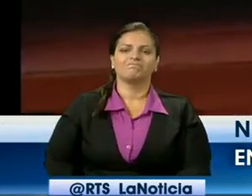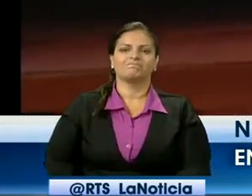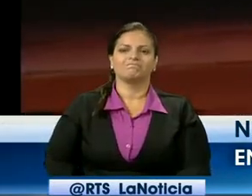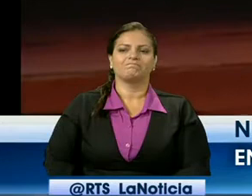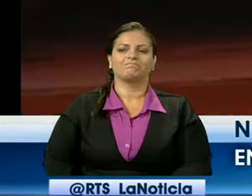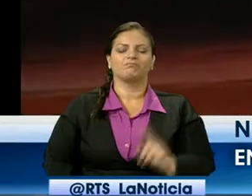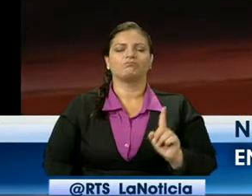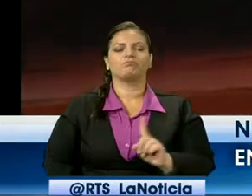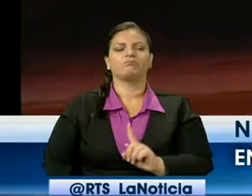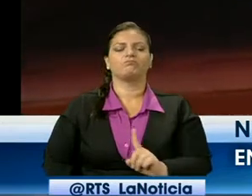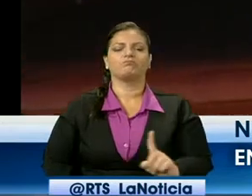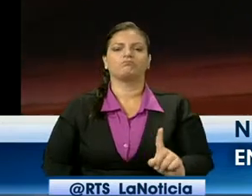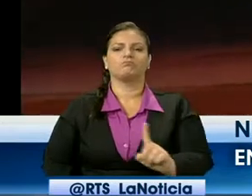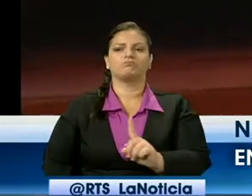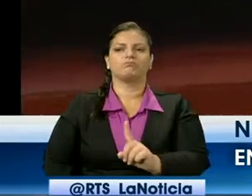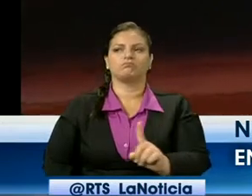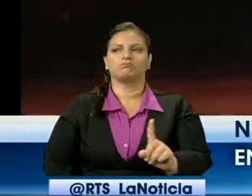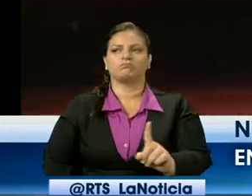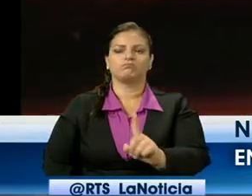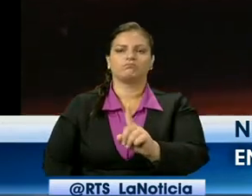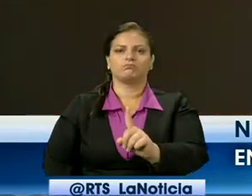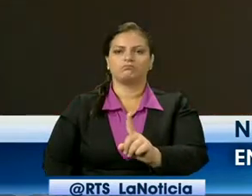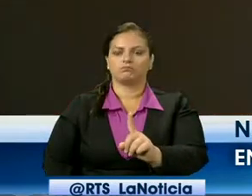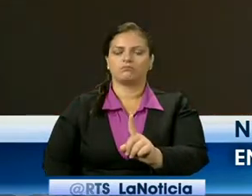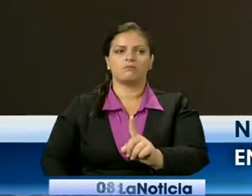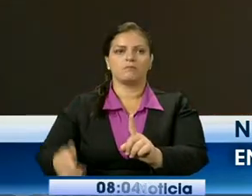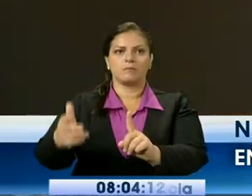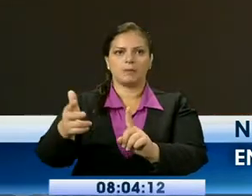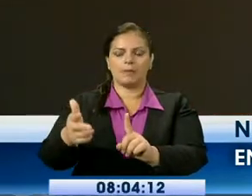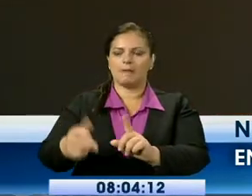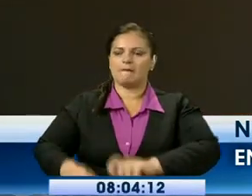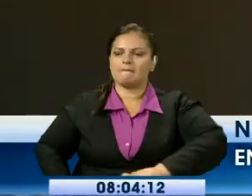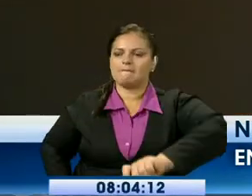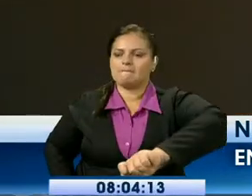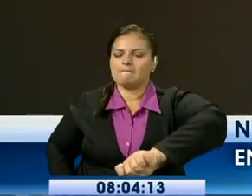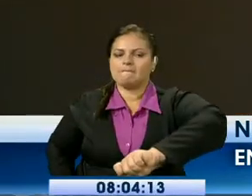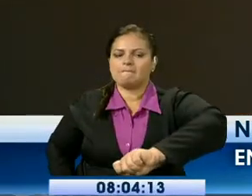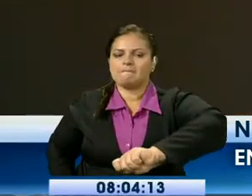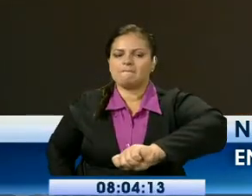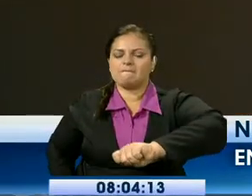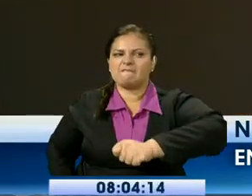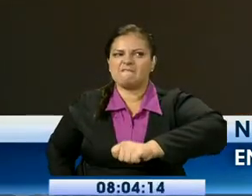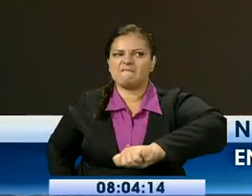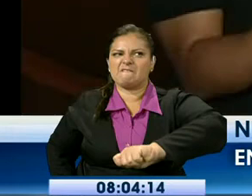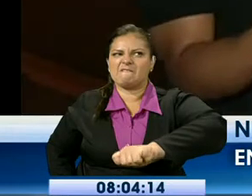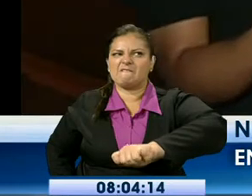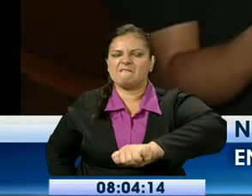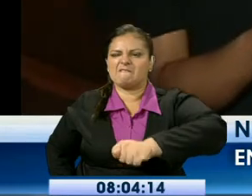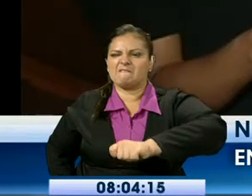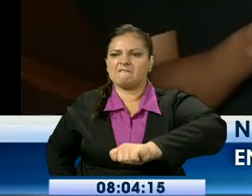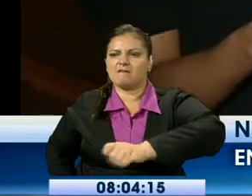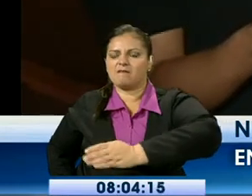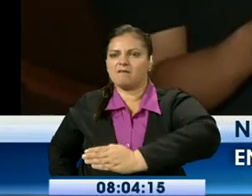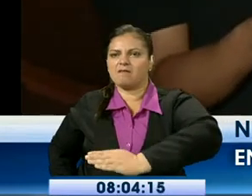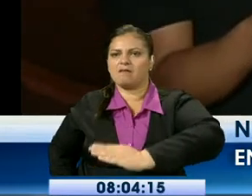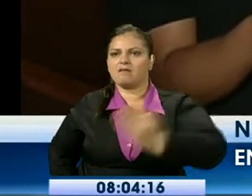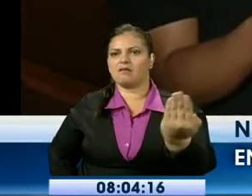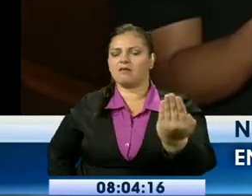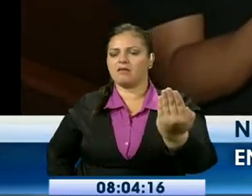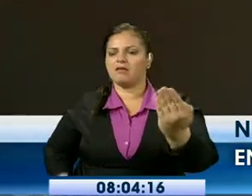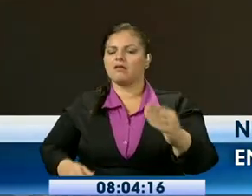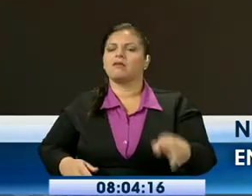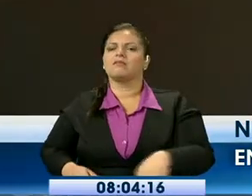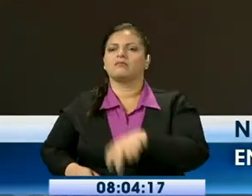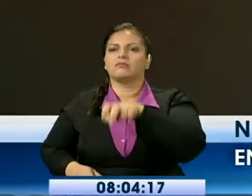baje, como que le hace así para que venga a maniobrar el vehículo para poderlo abrir y